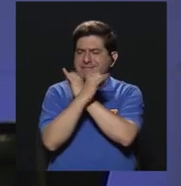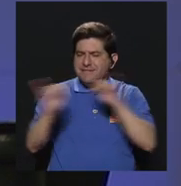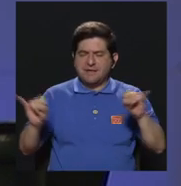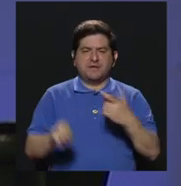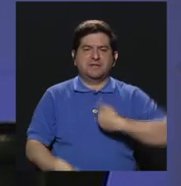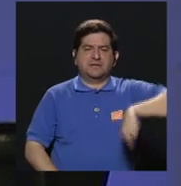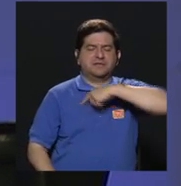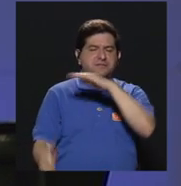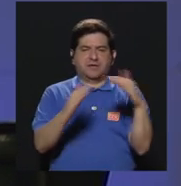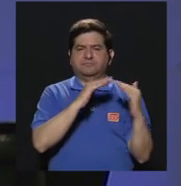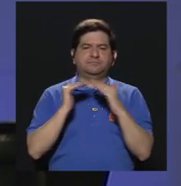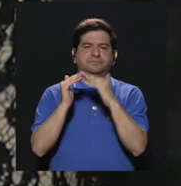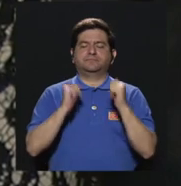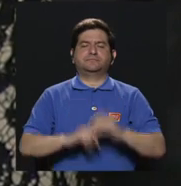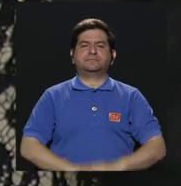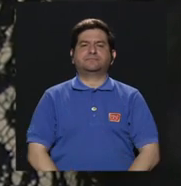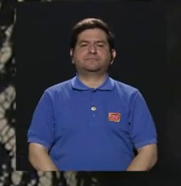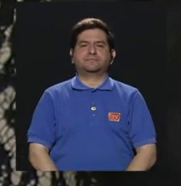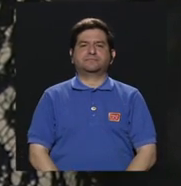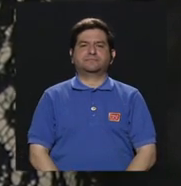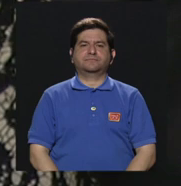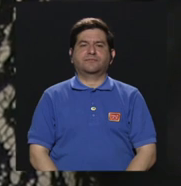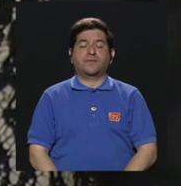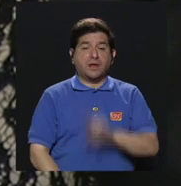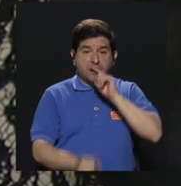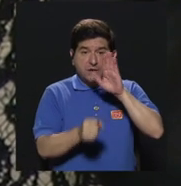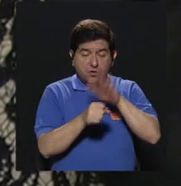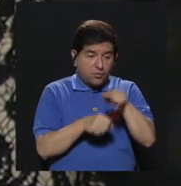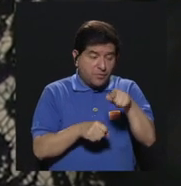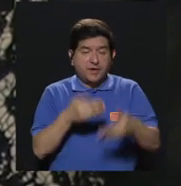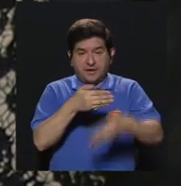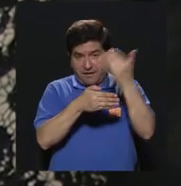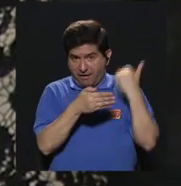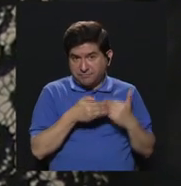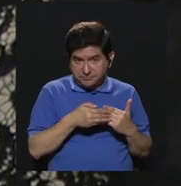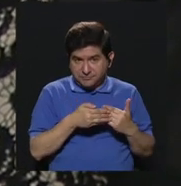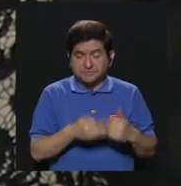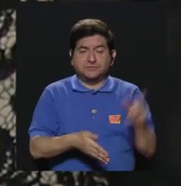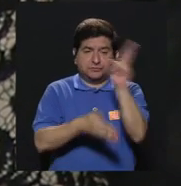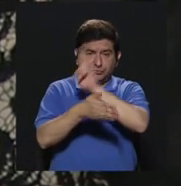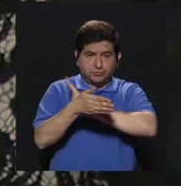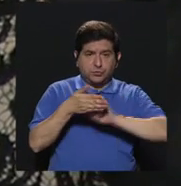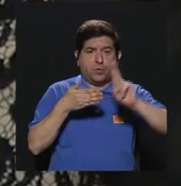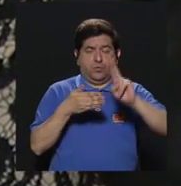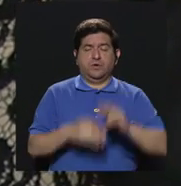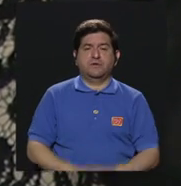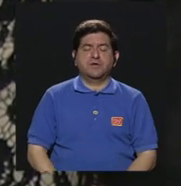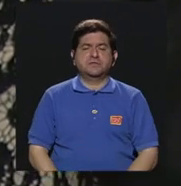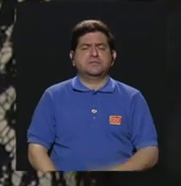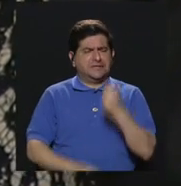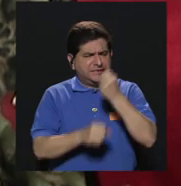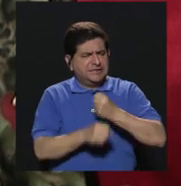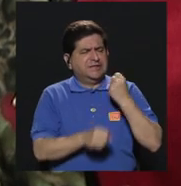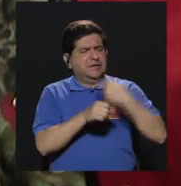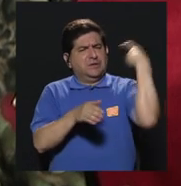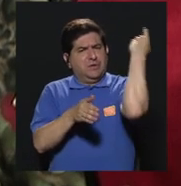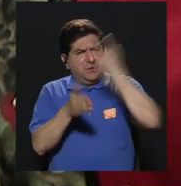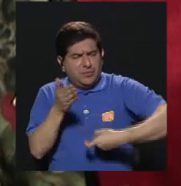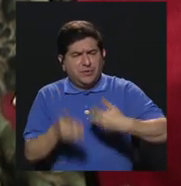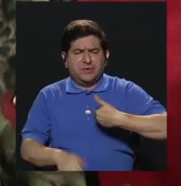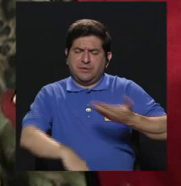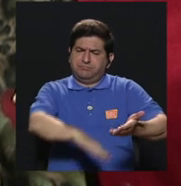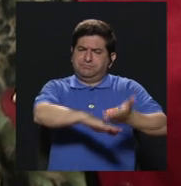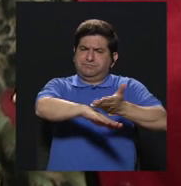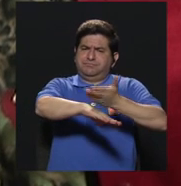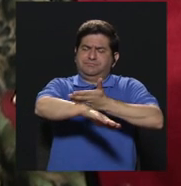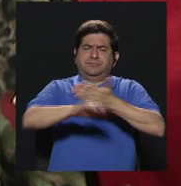de nuestro pueblo. Para poder cumplir con lo anterior, la universidad ha hecho un gran esfuerzo para tener un